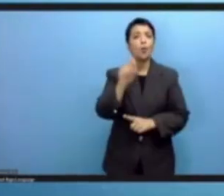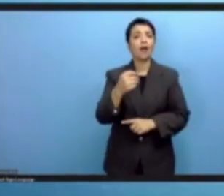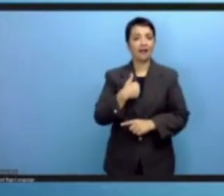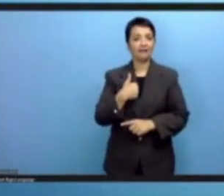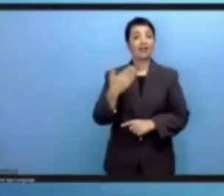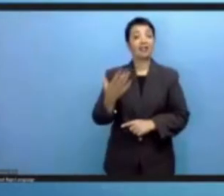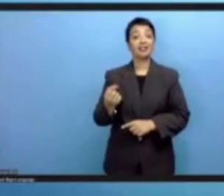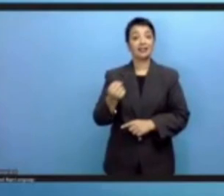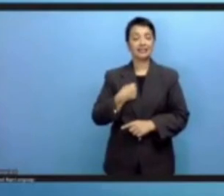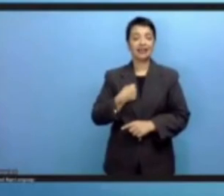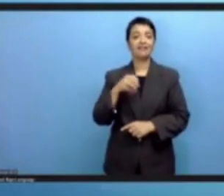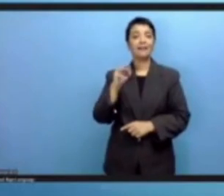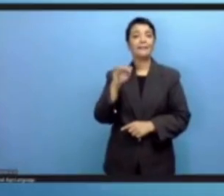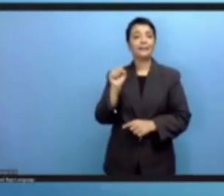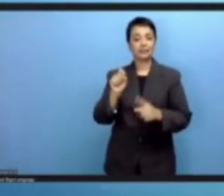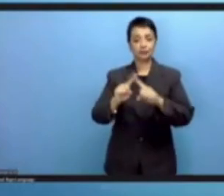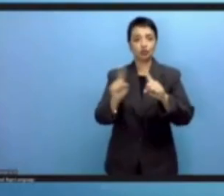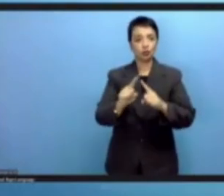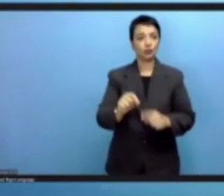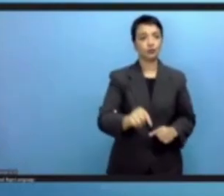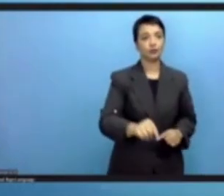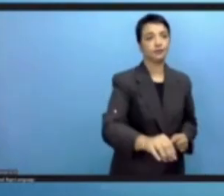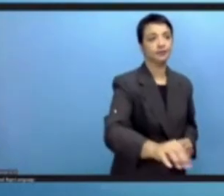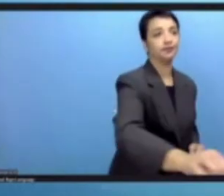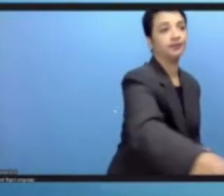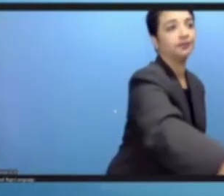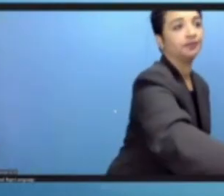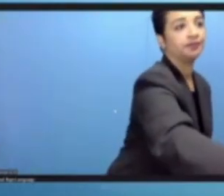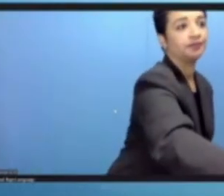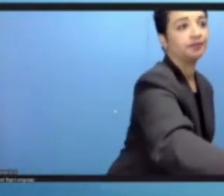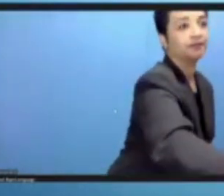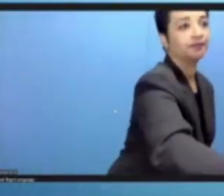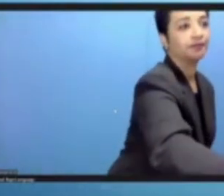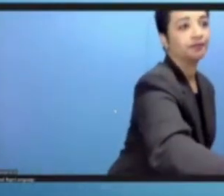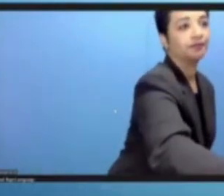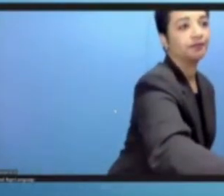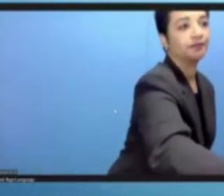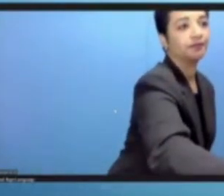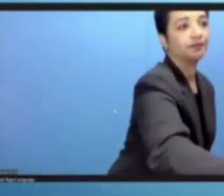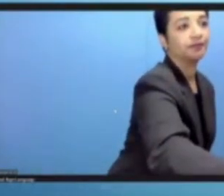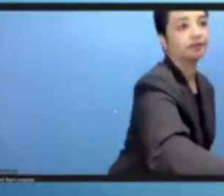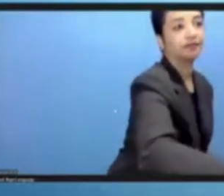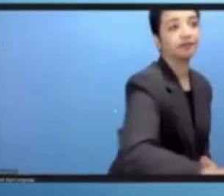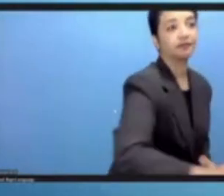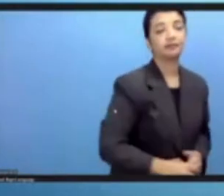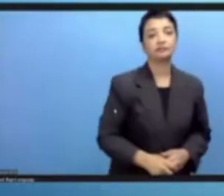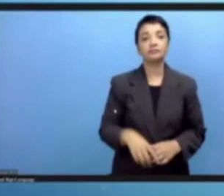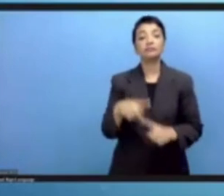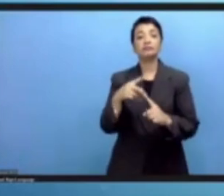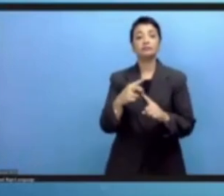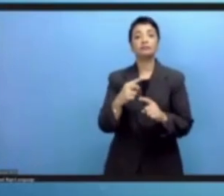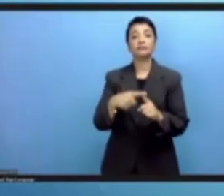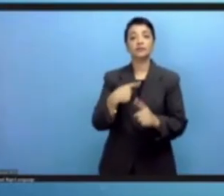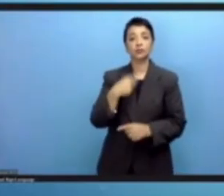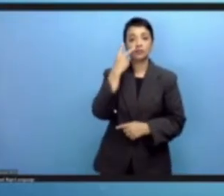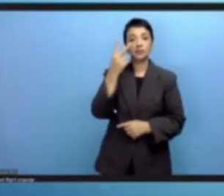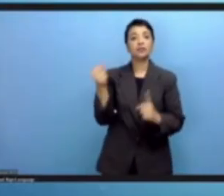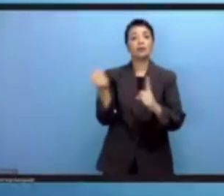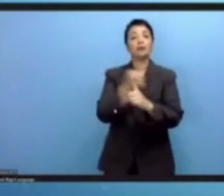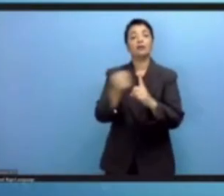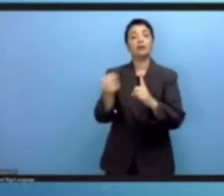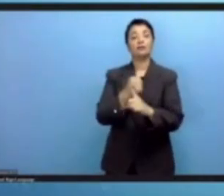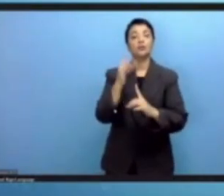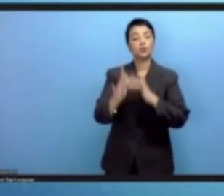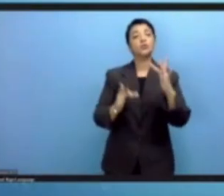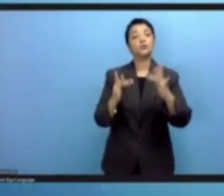hay muchas razones que tienen que ver con el uso indebido el abuso que vemos en línea